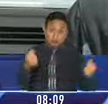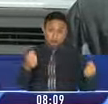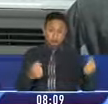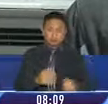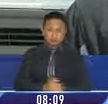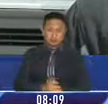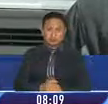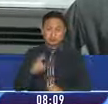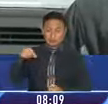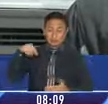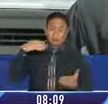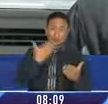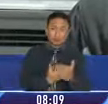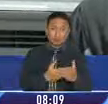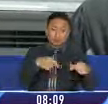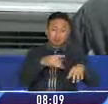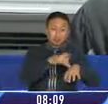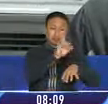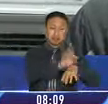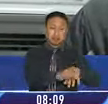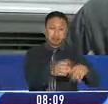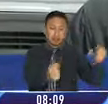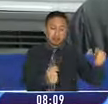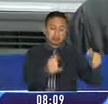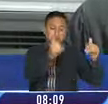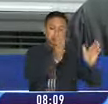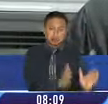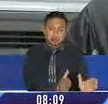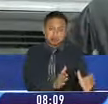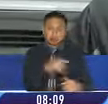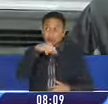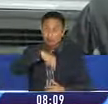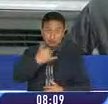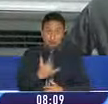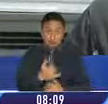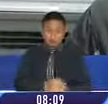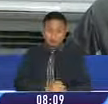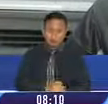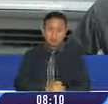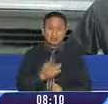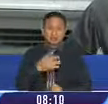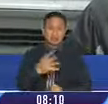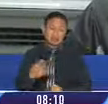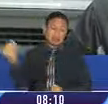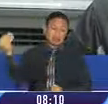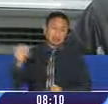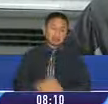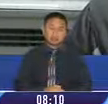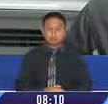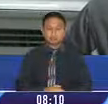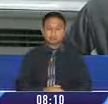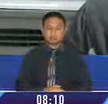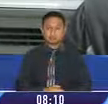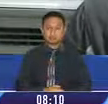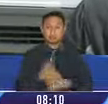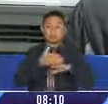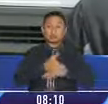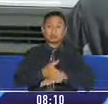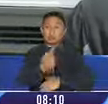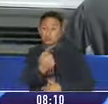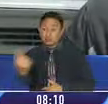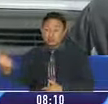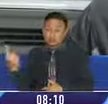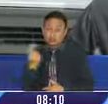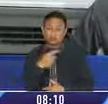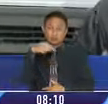cómo llegan, lo dejan el camión en esta, aquí donde estamos localizados, y asimismo salen. Asimismo, de posterior, retornan